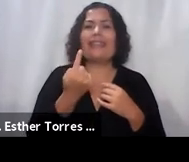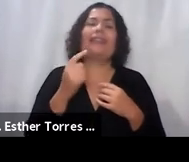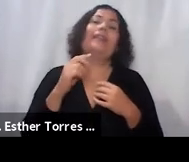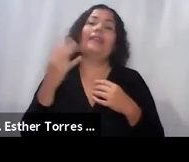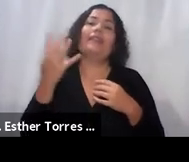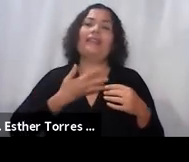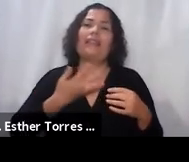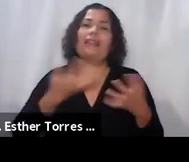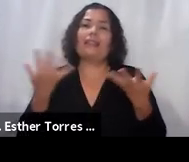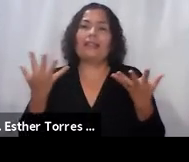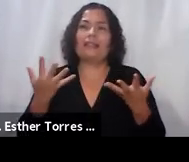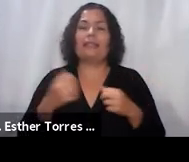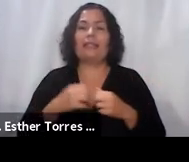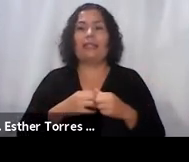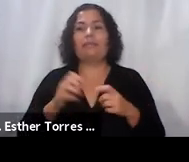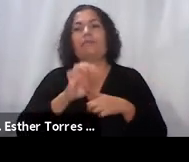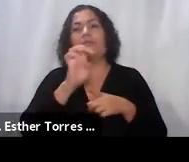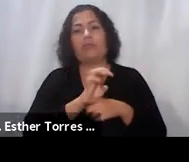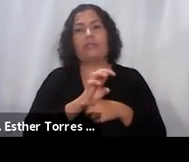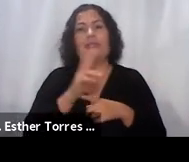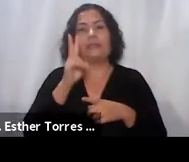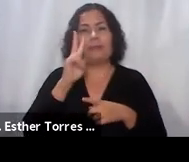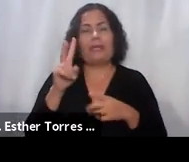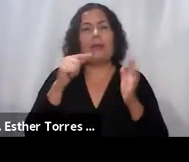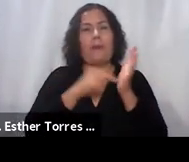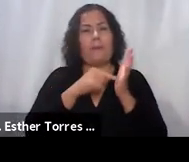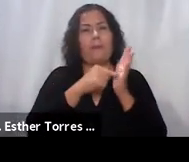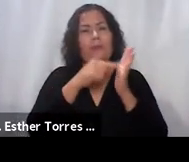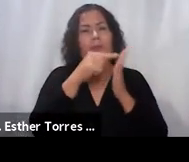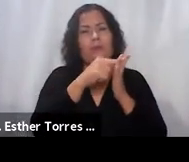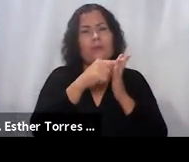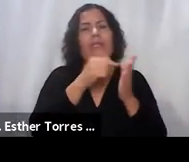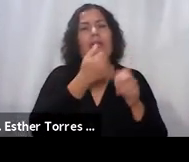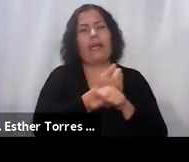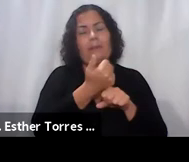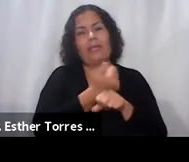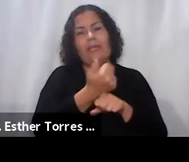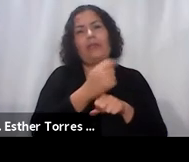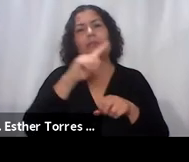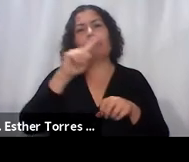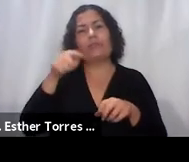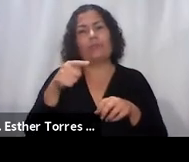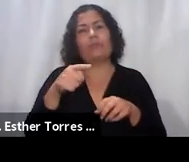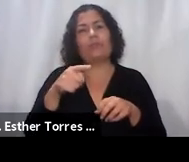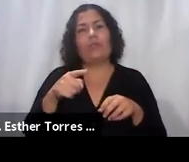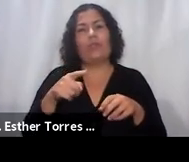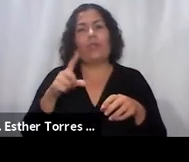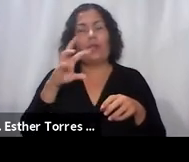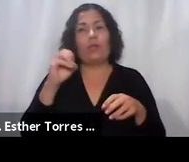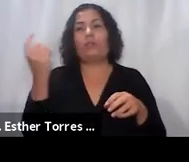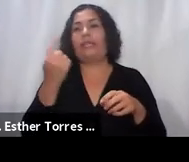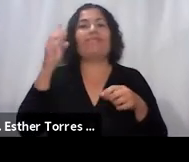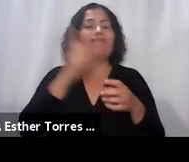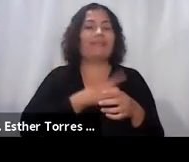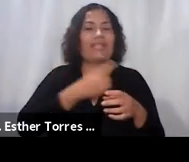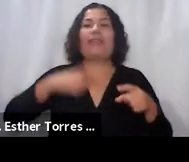que hacer. Entonces, si ven, los puntitos amarillos son los que se tenían que eliminar